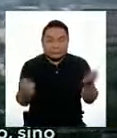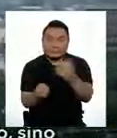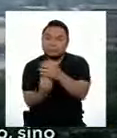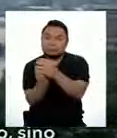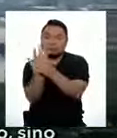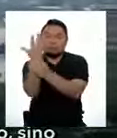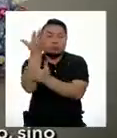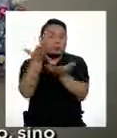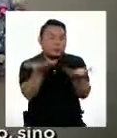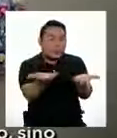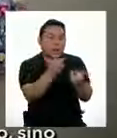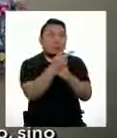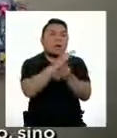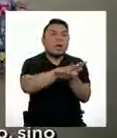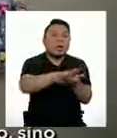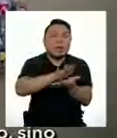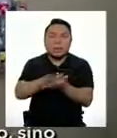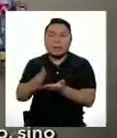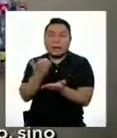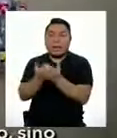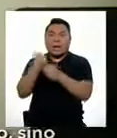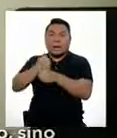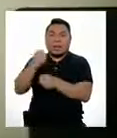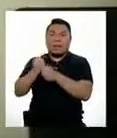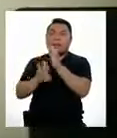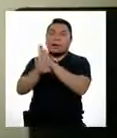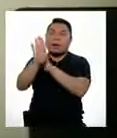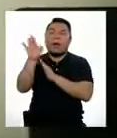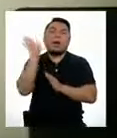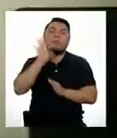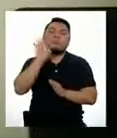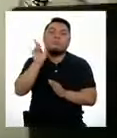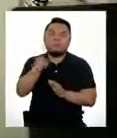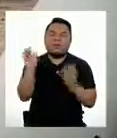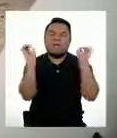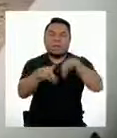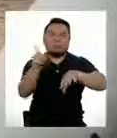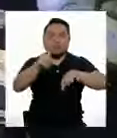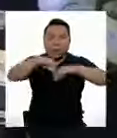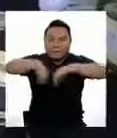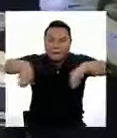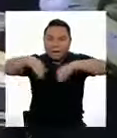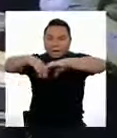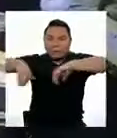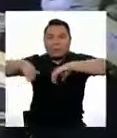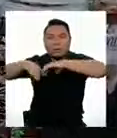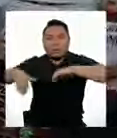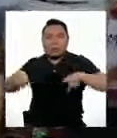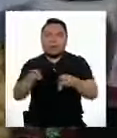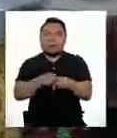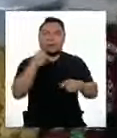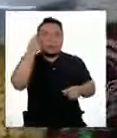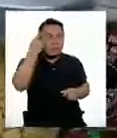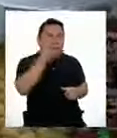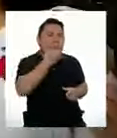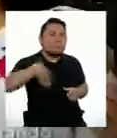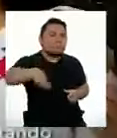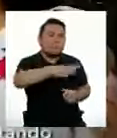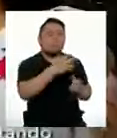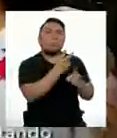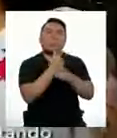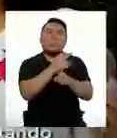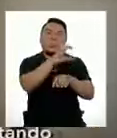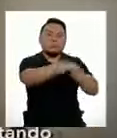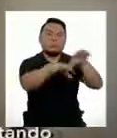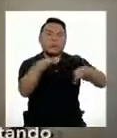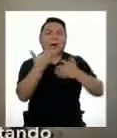desmedido, sino apostando por una economía circular, de reuso, reutilización, reducción y racionalización,